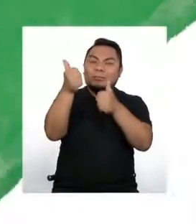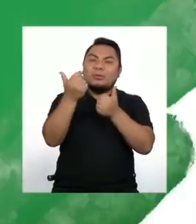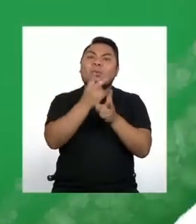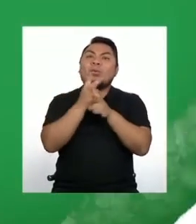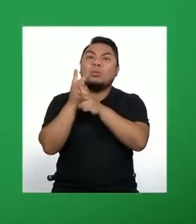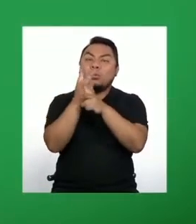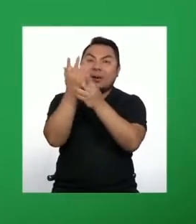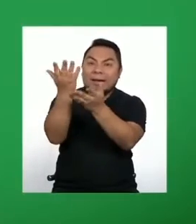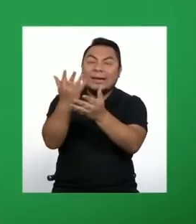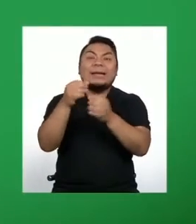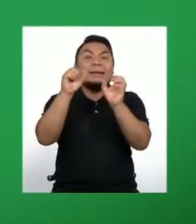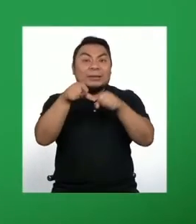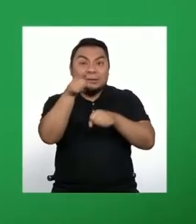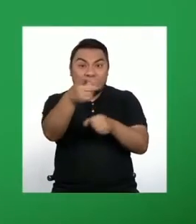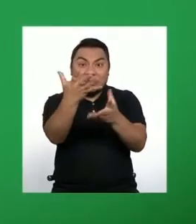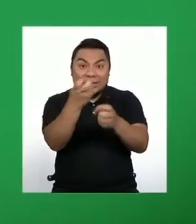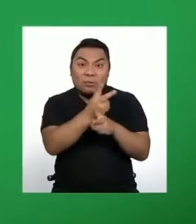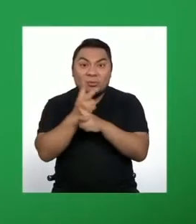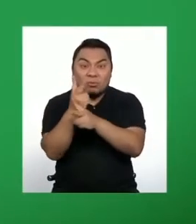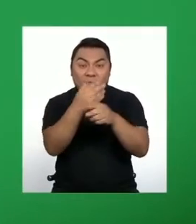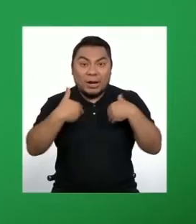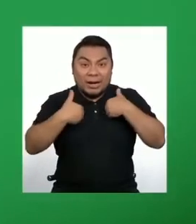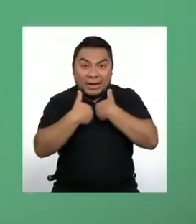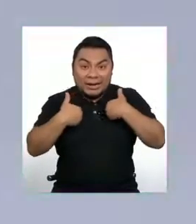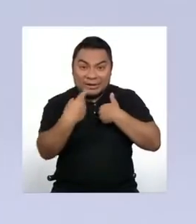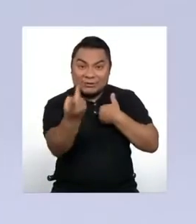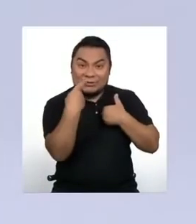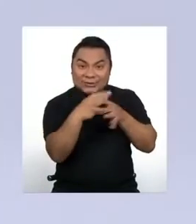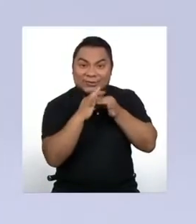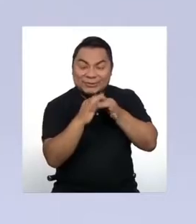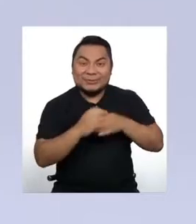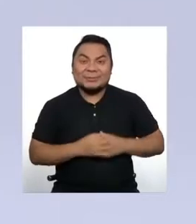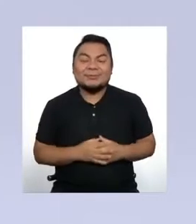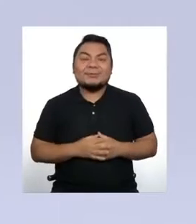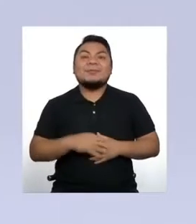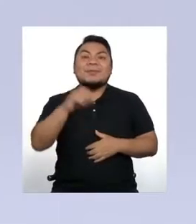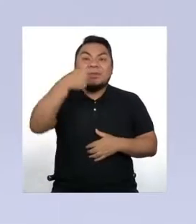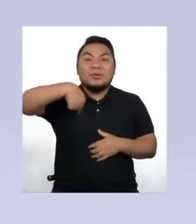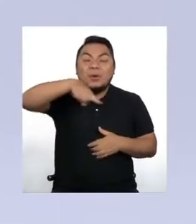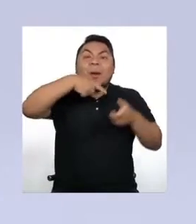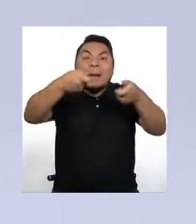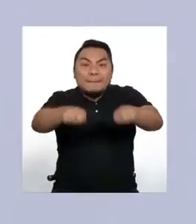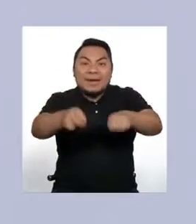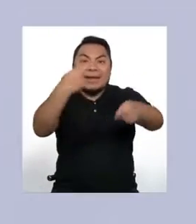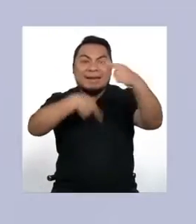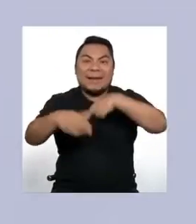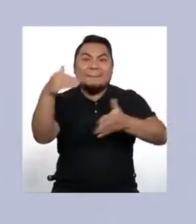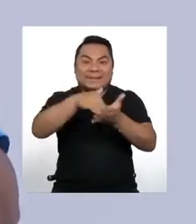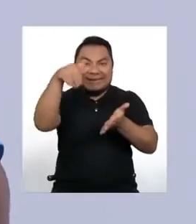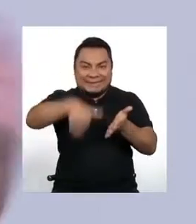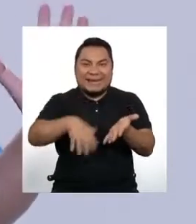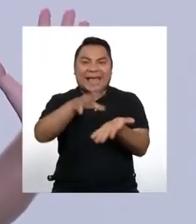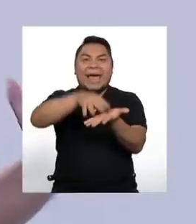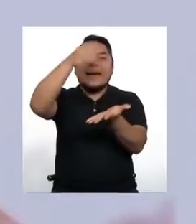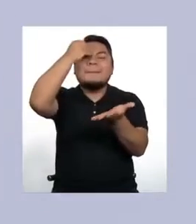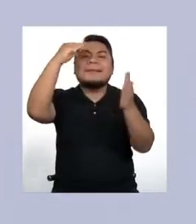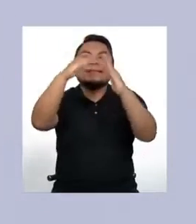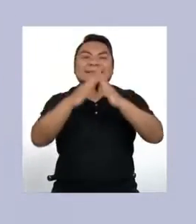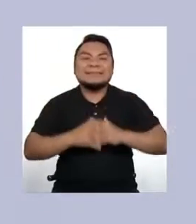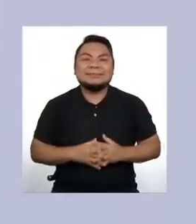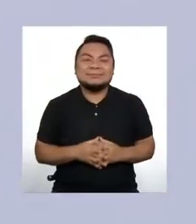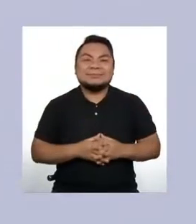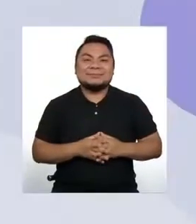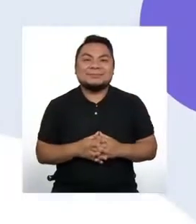llamada óculo manual. La identificación de objetos de acuerdo a sus características. El